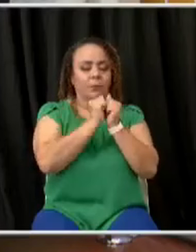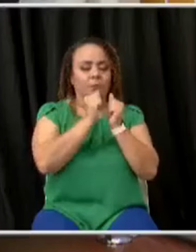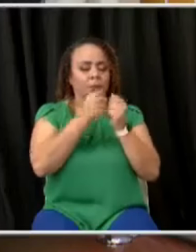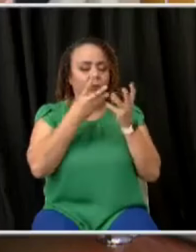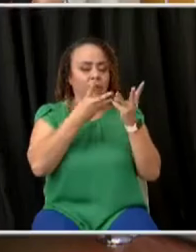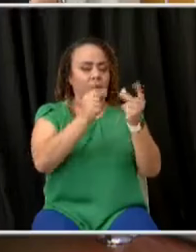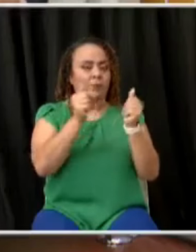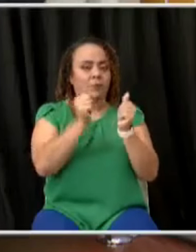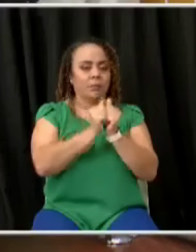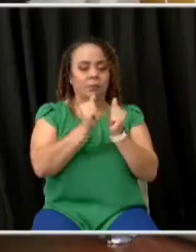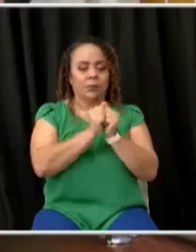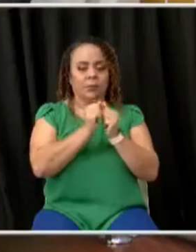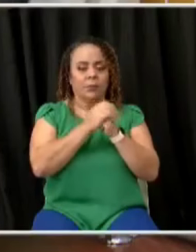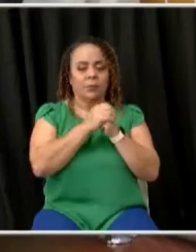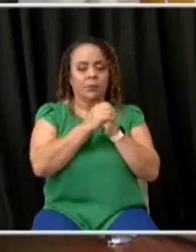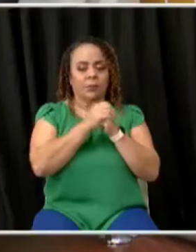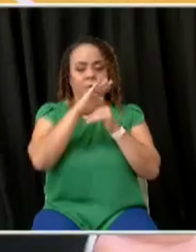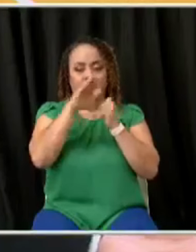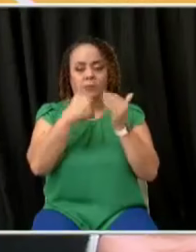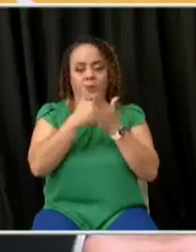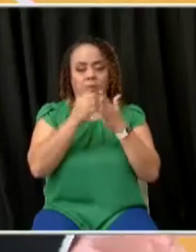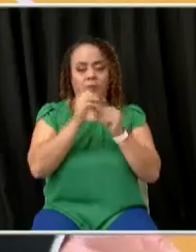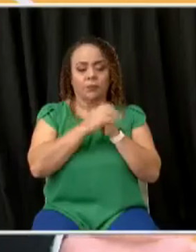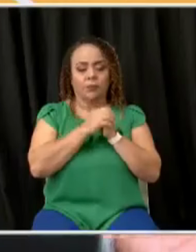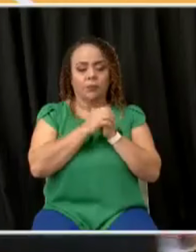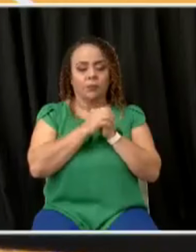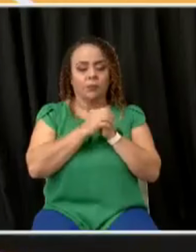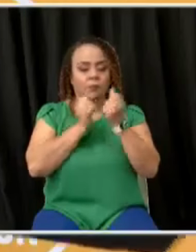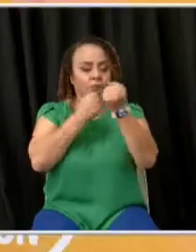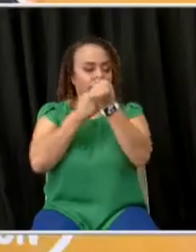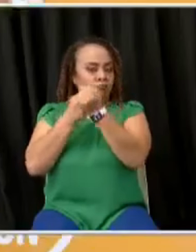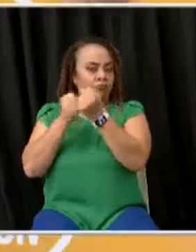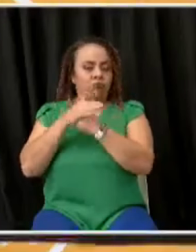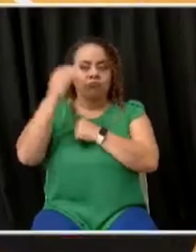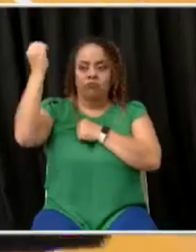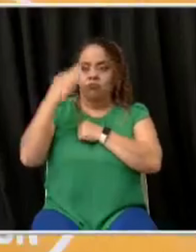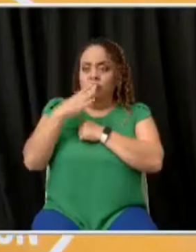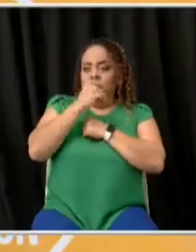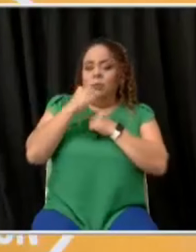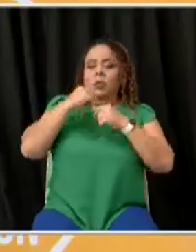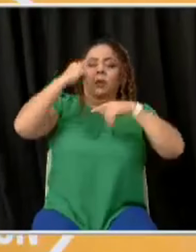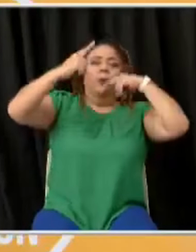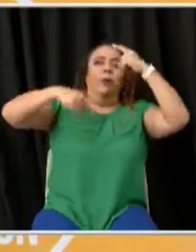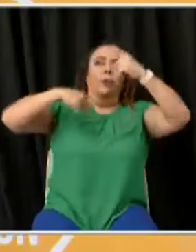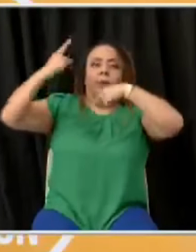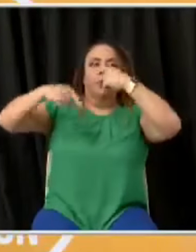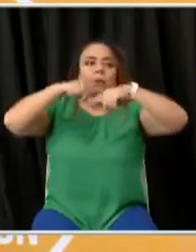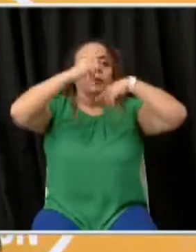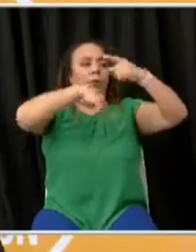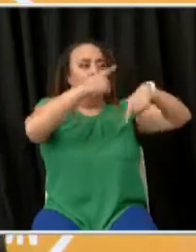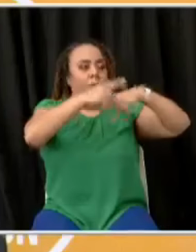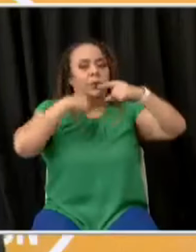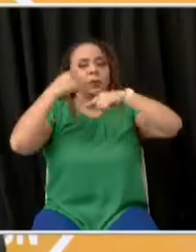fresco, quitar la ropa para que esa persona se refresque, ponerle aire, que circule el aire, para que